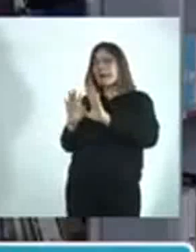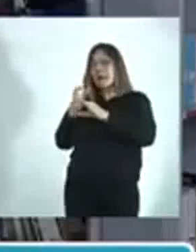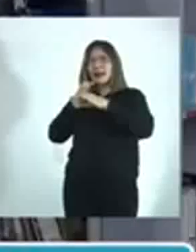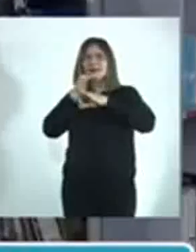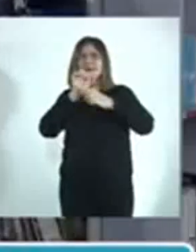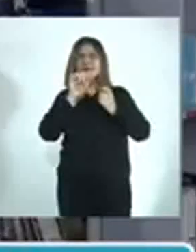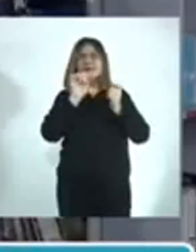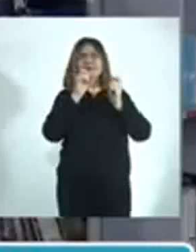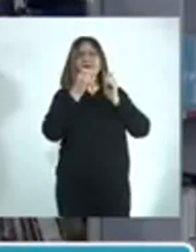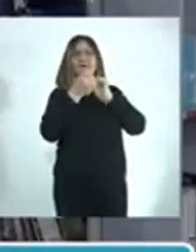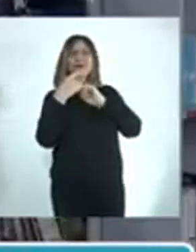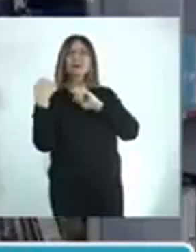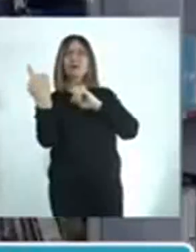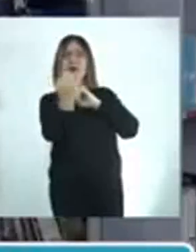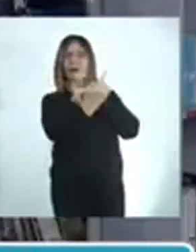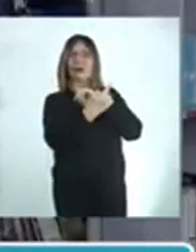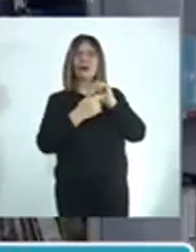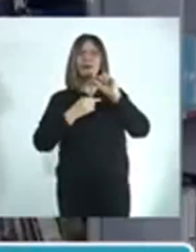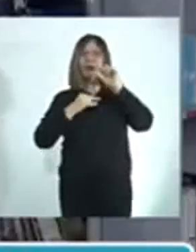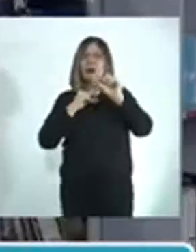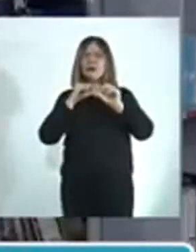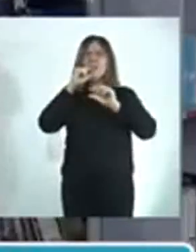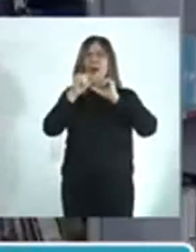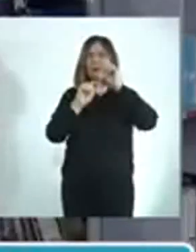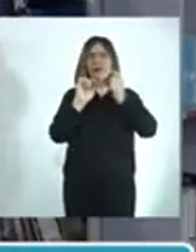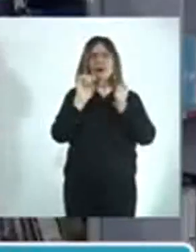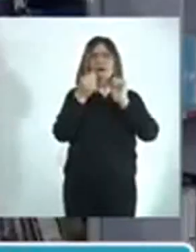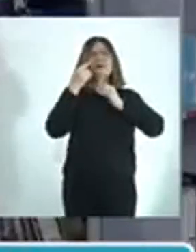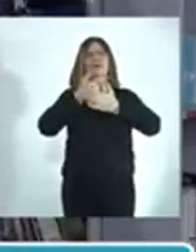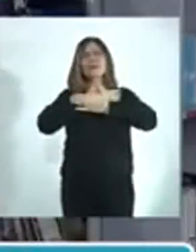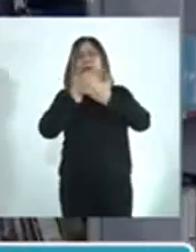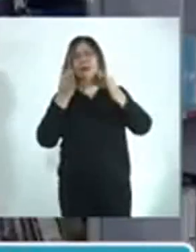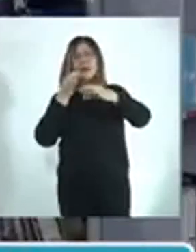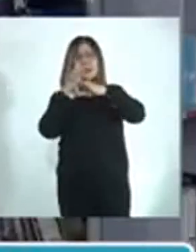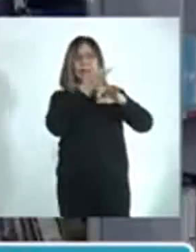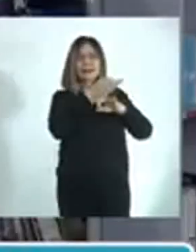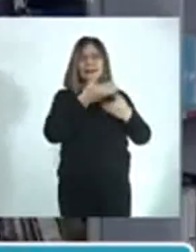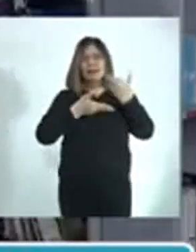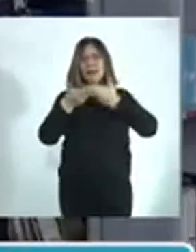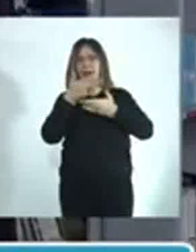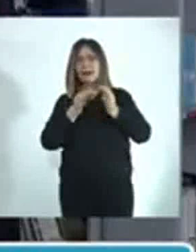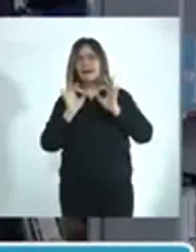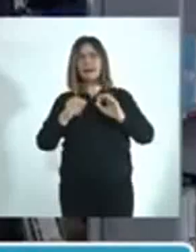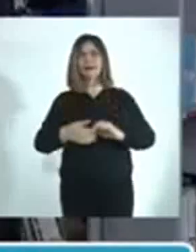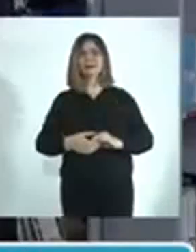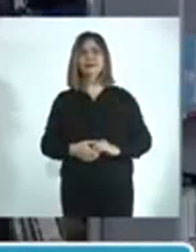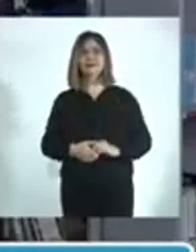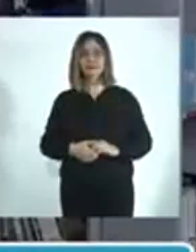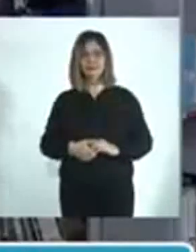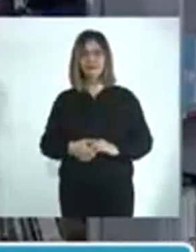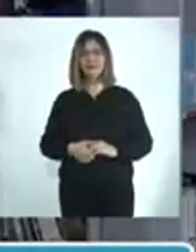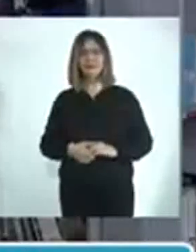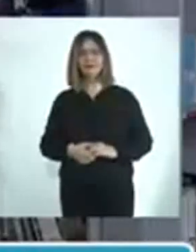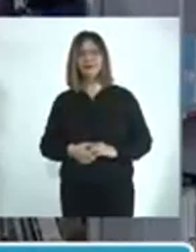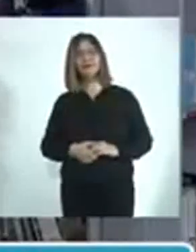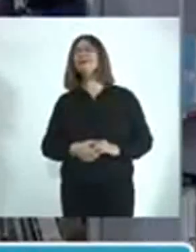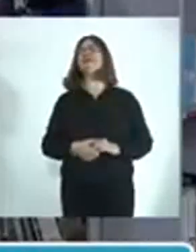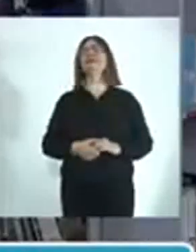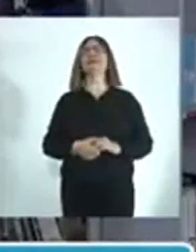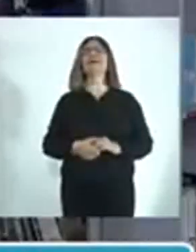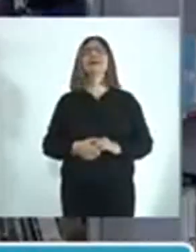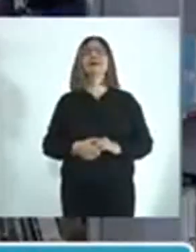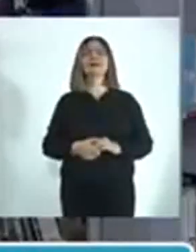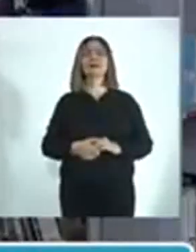el sistema, ¿no? E ir llevando la información destacada hacia las aulas. Eso es muy importante,